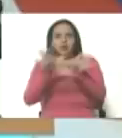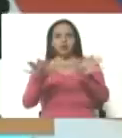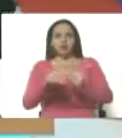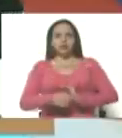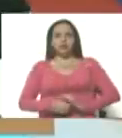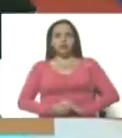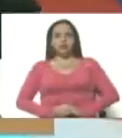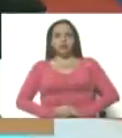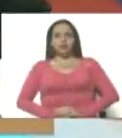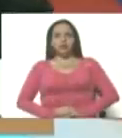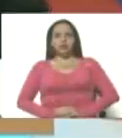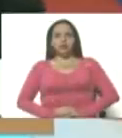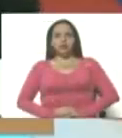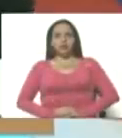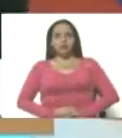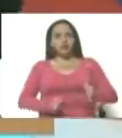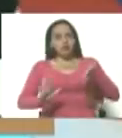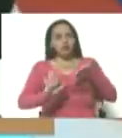acerca